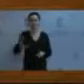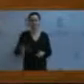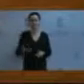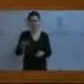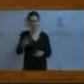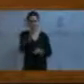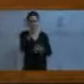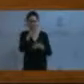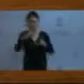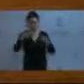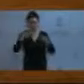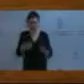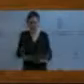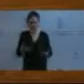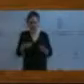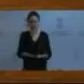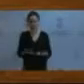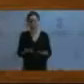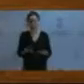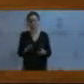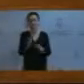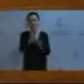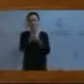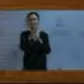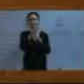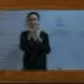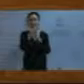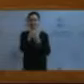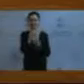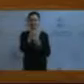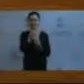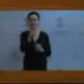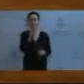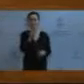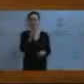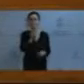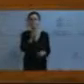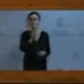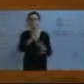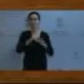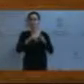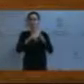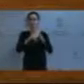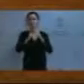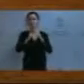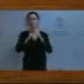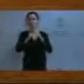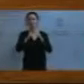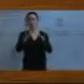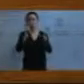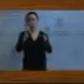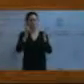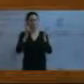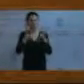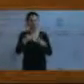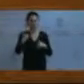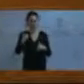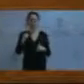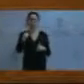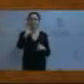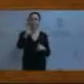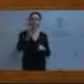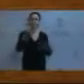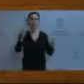Estamos ante una situación de un país de absoluta inestabilidad. Ya se lo he dicho en otras